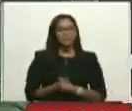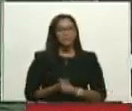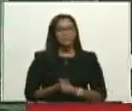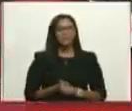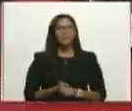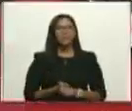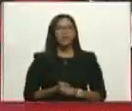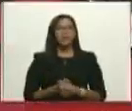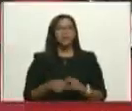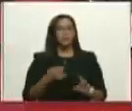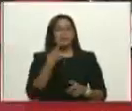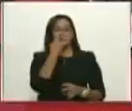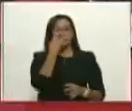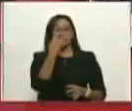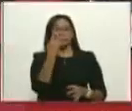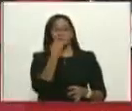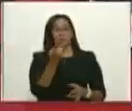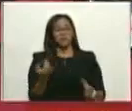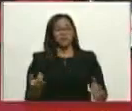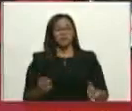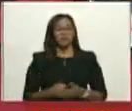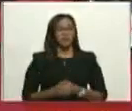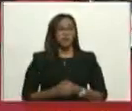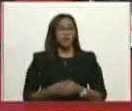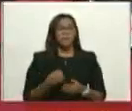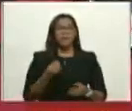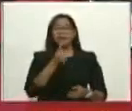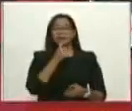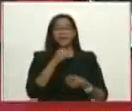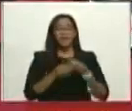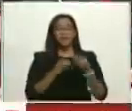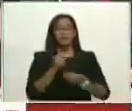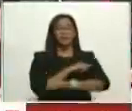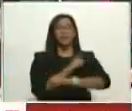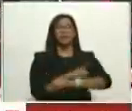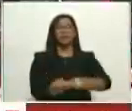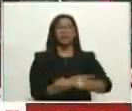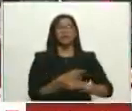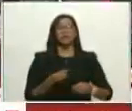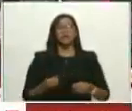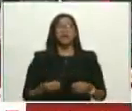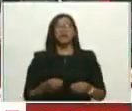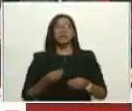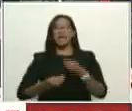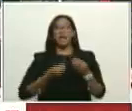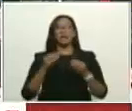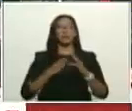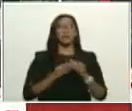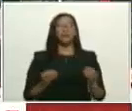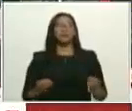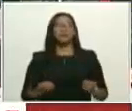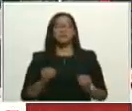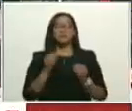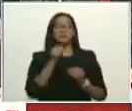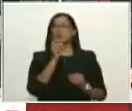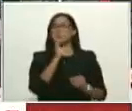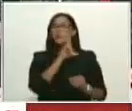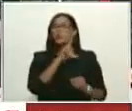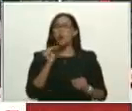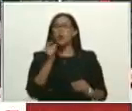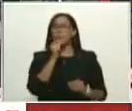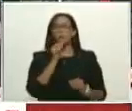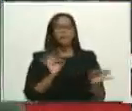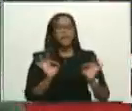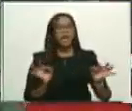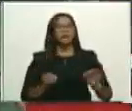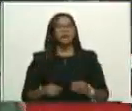es una tentación, propaga. Es una tentación para quien ejerce el poder, ejercerlo absolutamente, sin consultarle a nadie. Sin consultar a